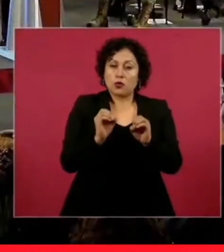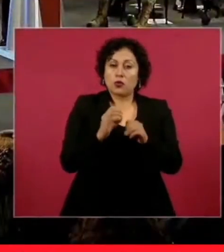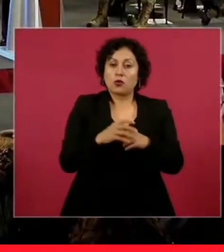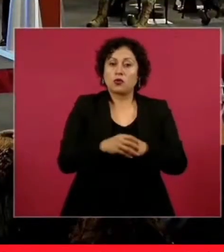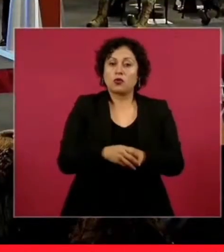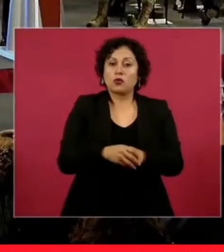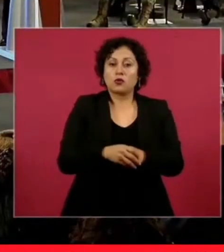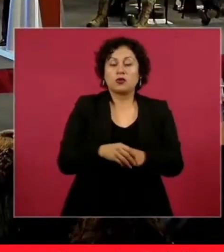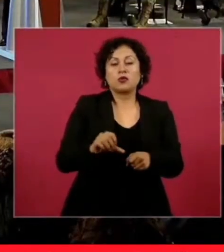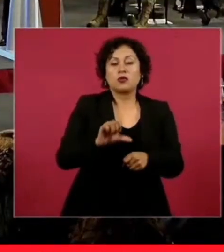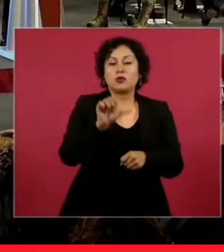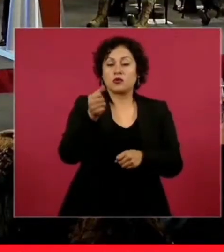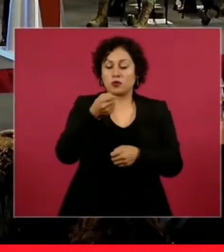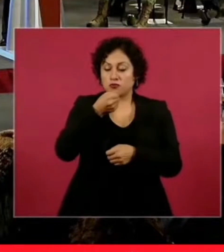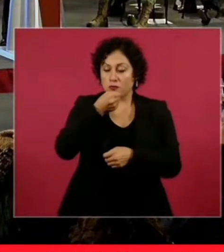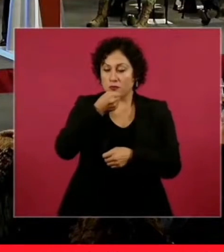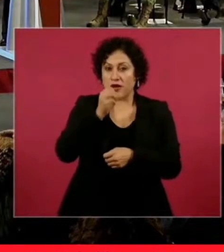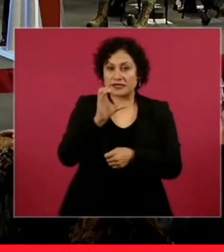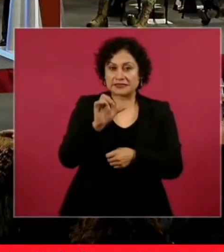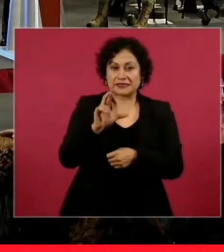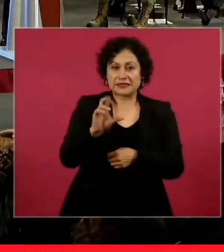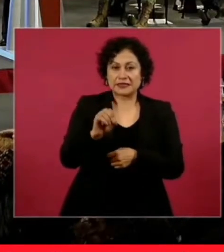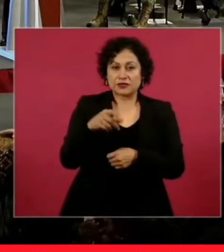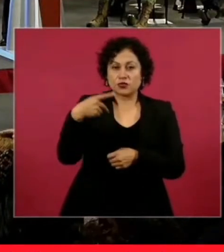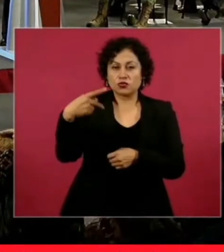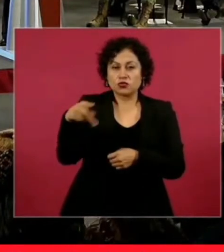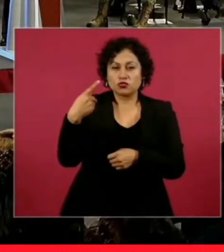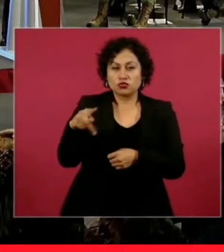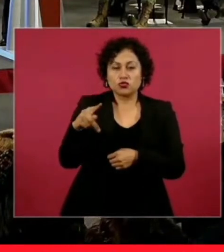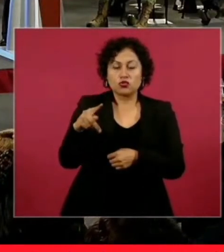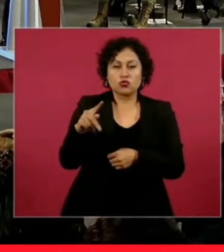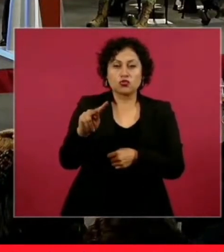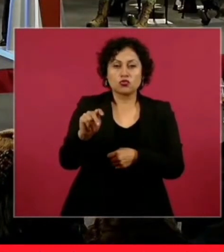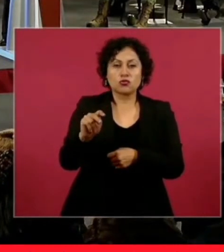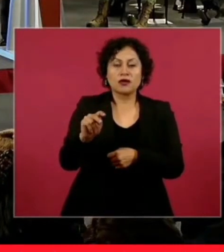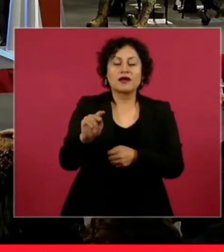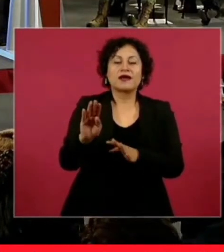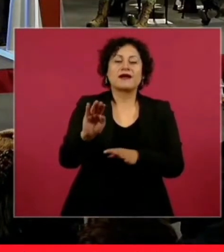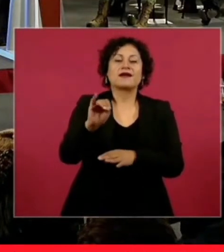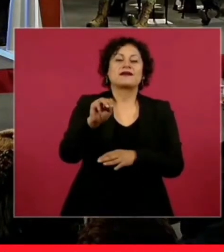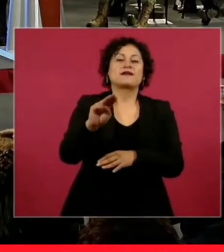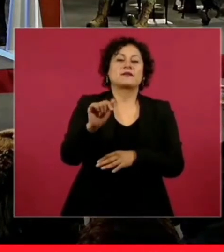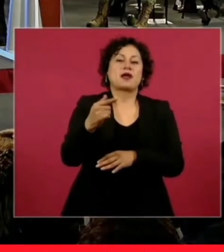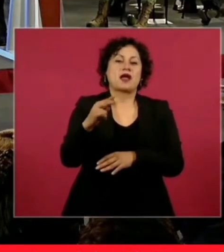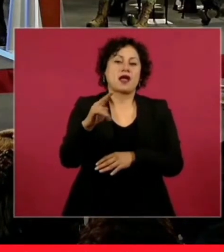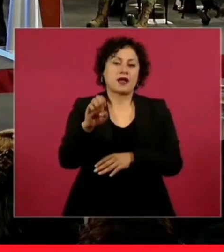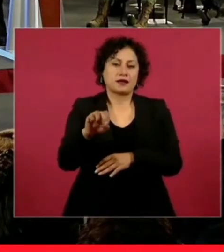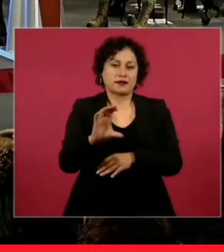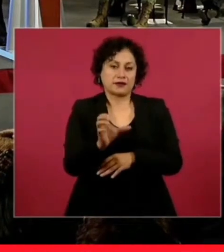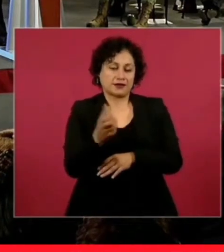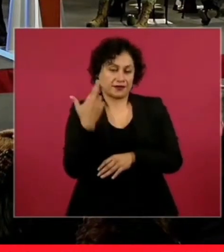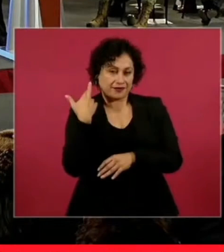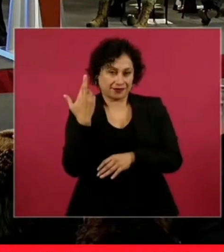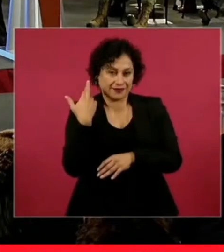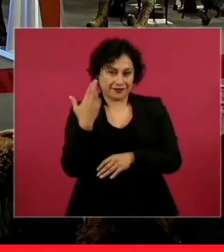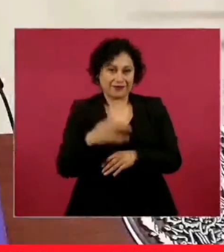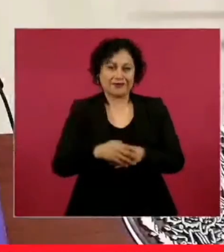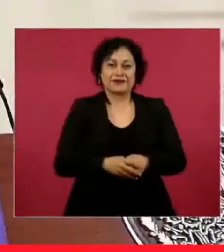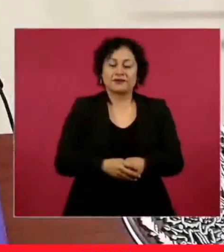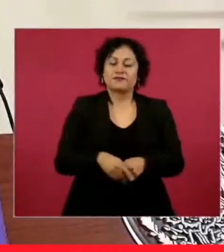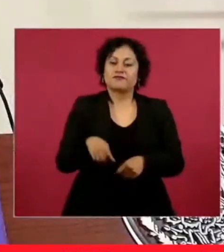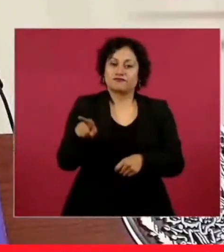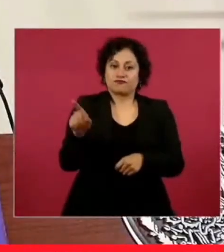donde está Ciro, ¿cómo se llama ahí la estación? Imagen. Ahí hay especialistas,